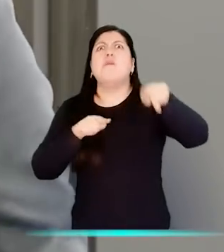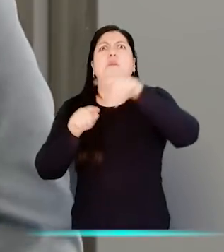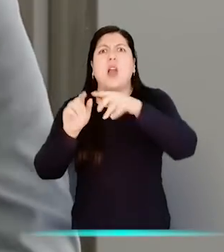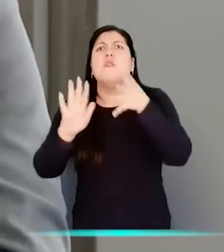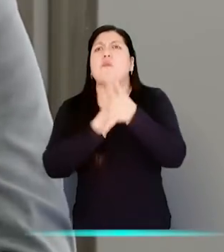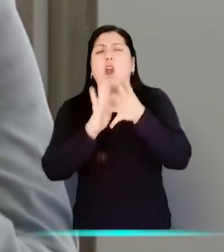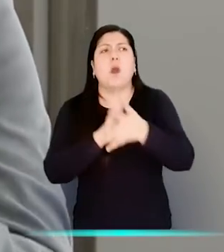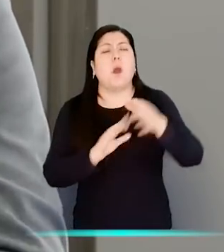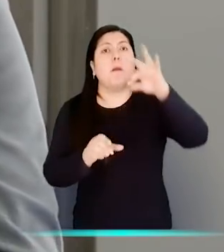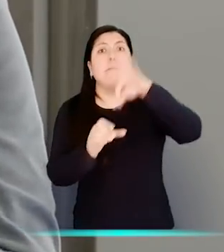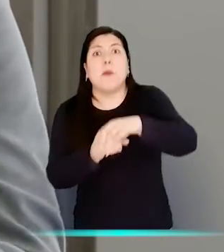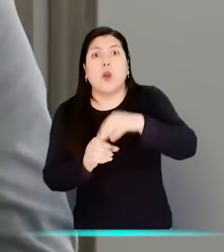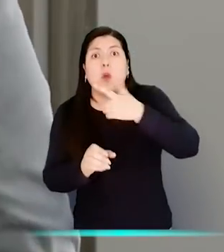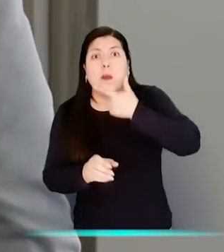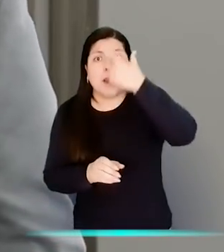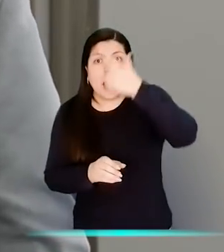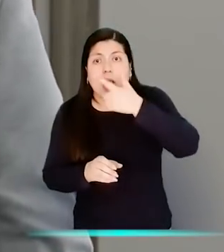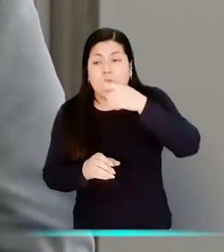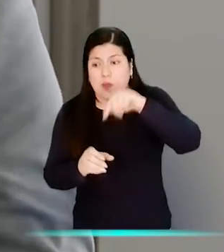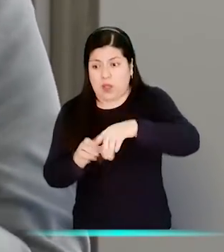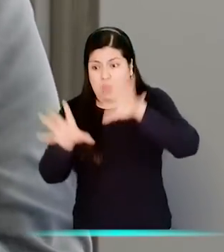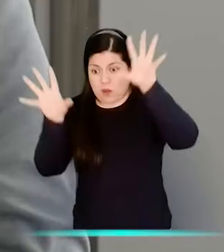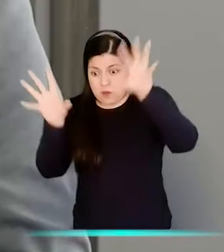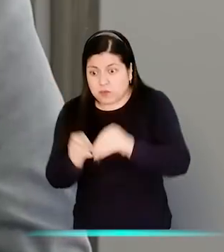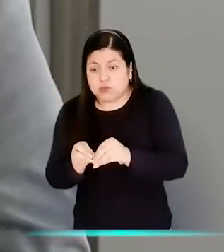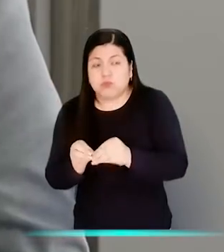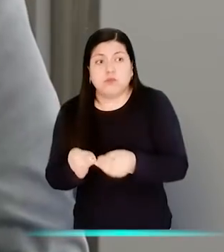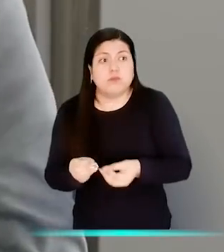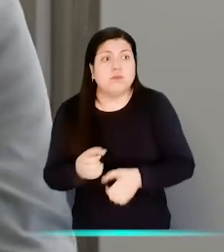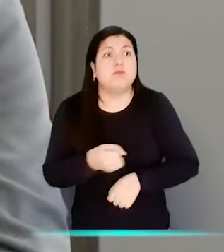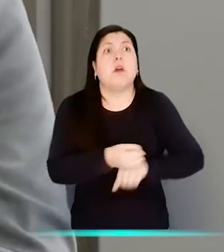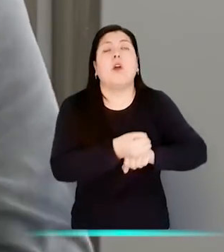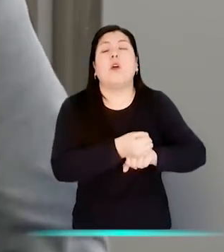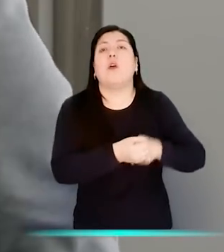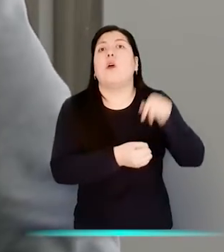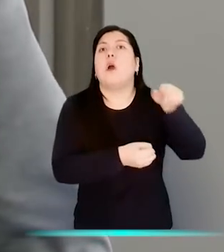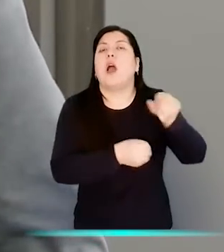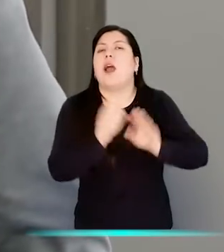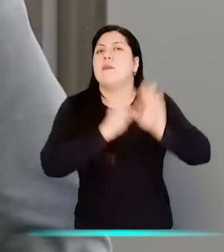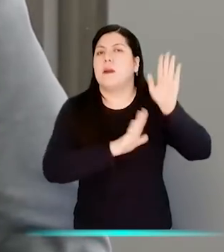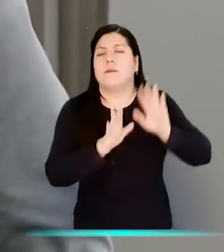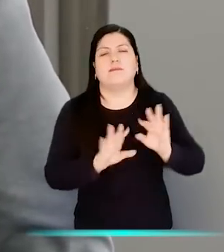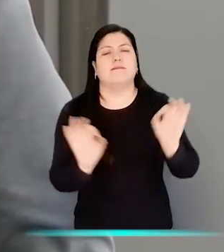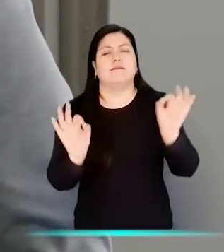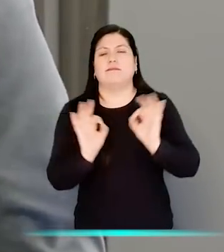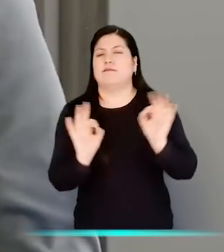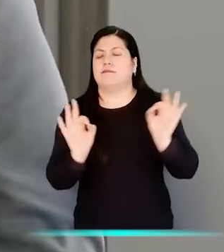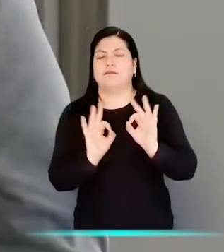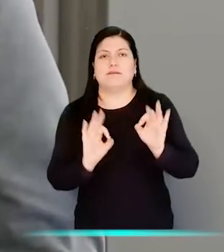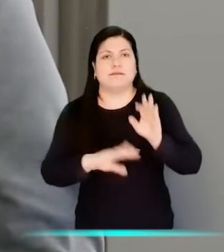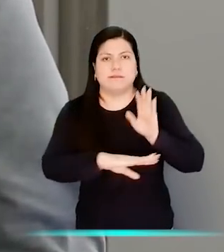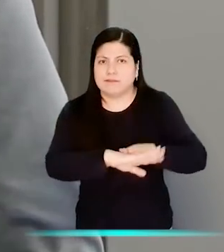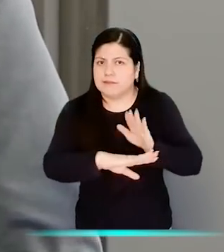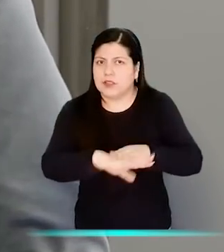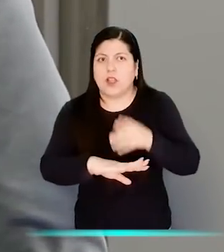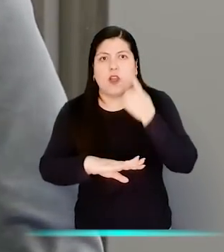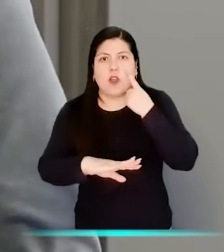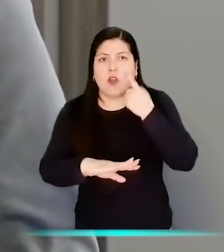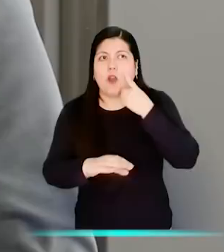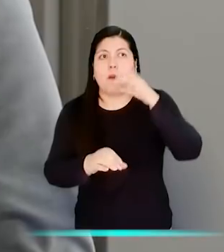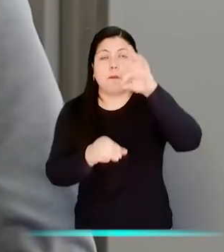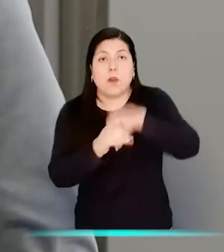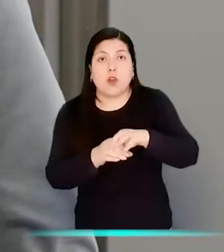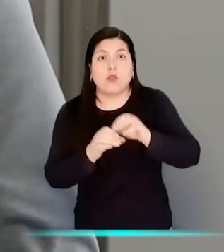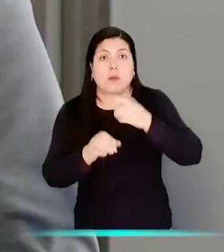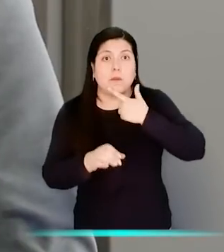es lo peor, y siempre se informa que ese voto en blanco, la suma del voto en blanco va a terminar favoreciendo a uno de los candidatos. Para nada, de una